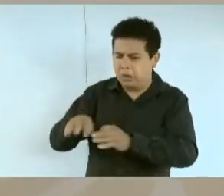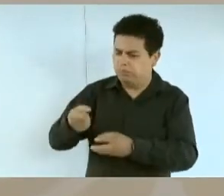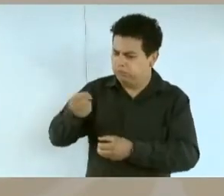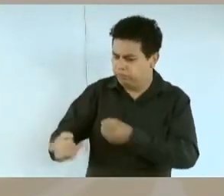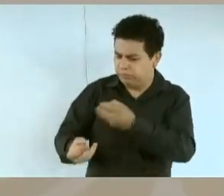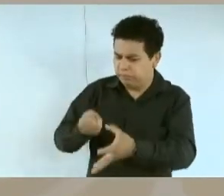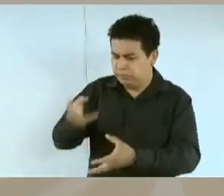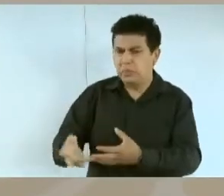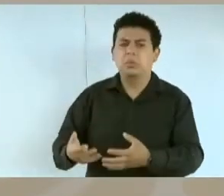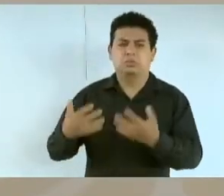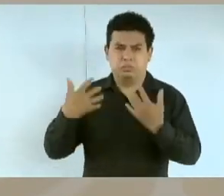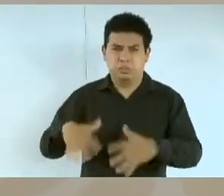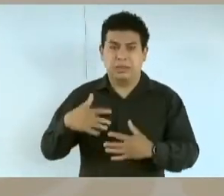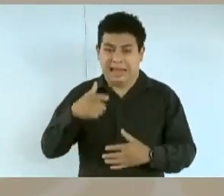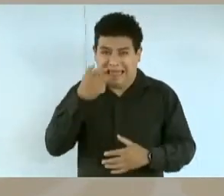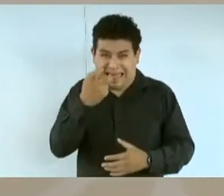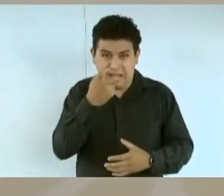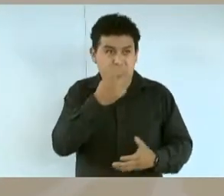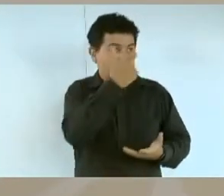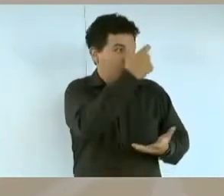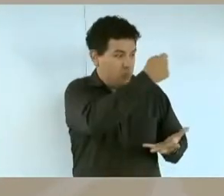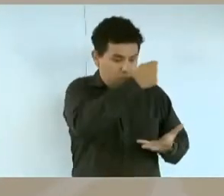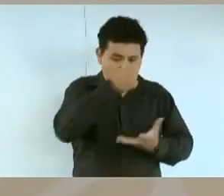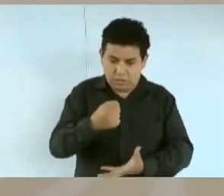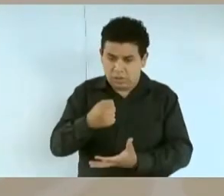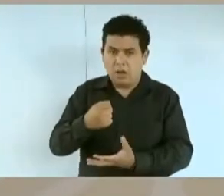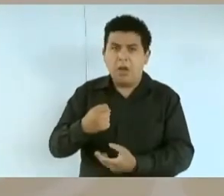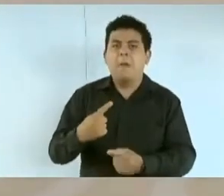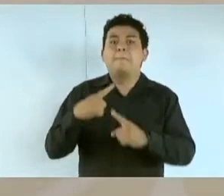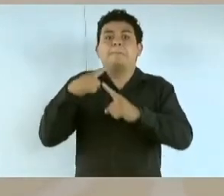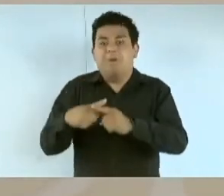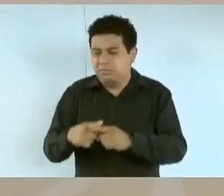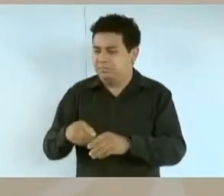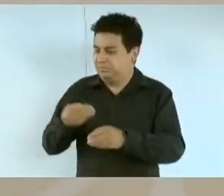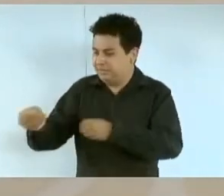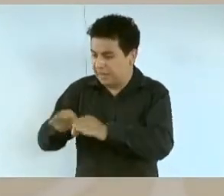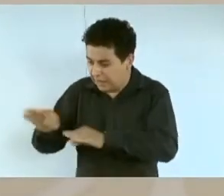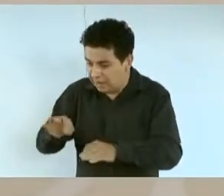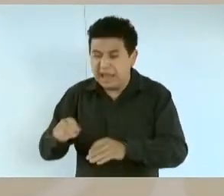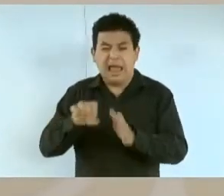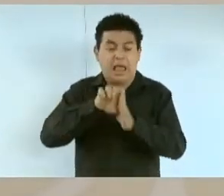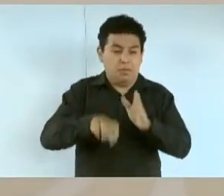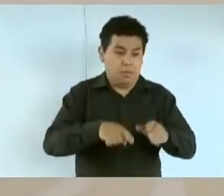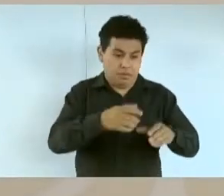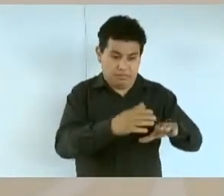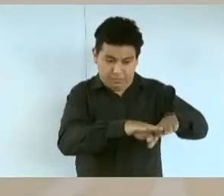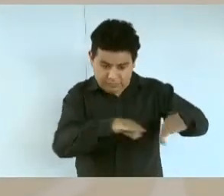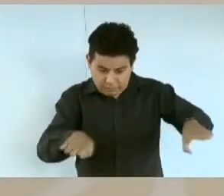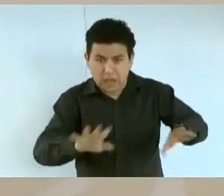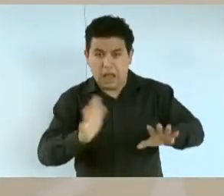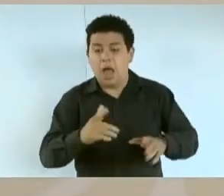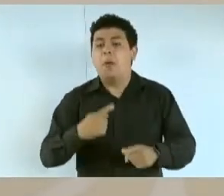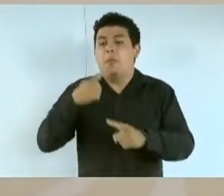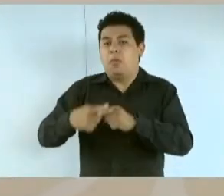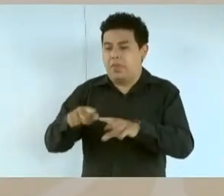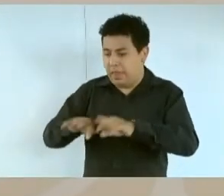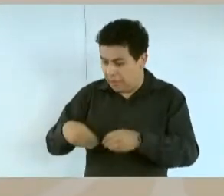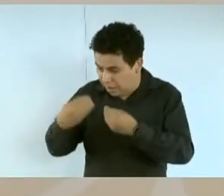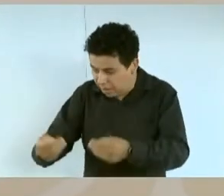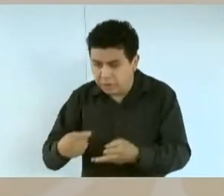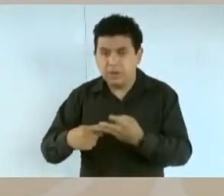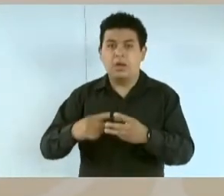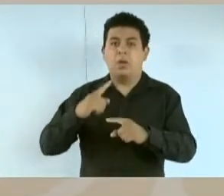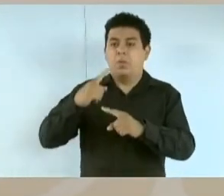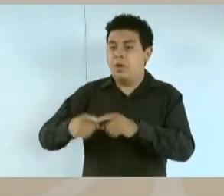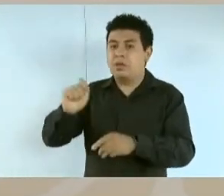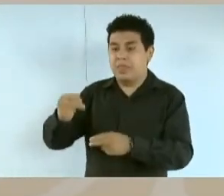Entonces tiene un efecto multiplicador, porque se hace la obra, se generan empleos y